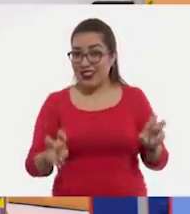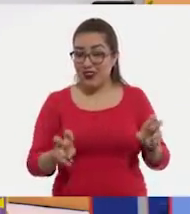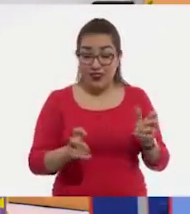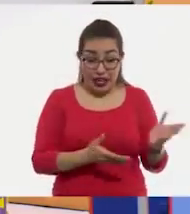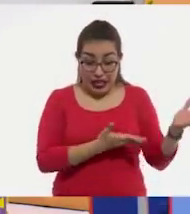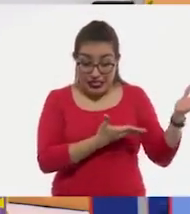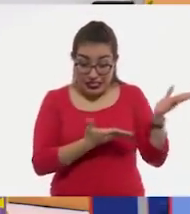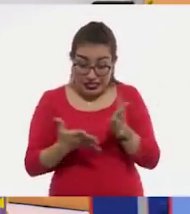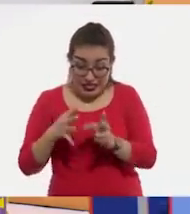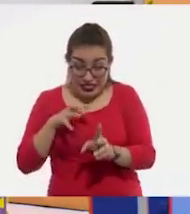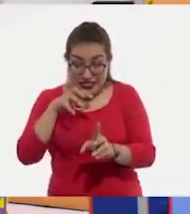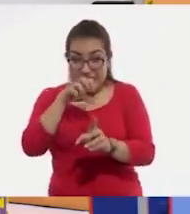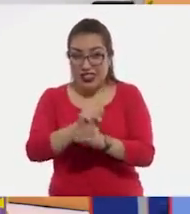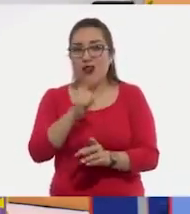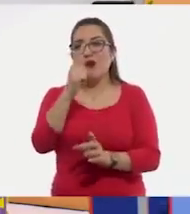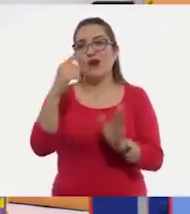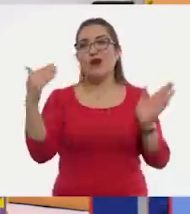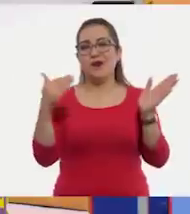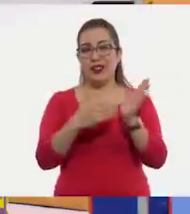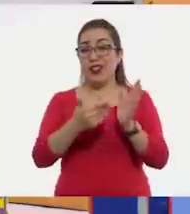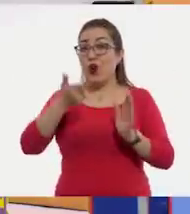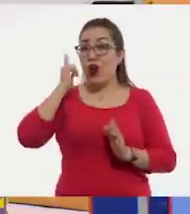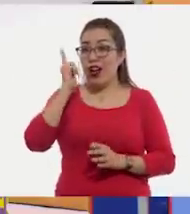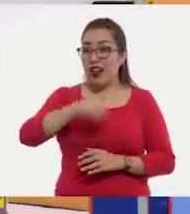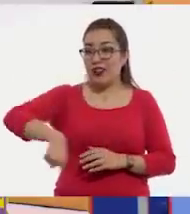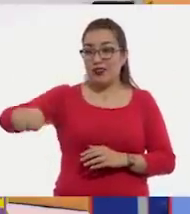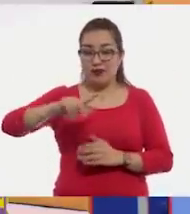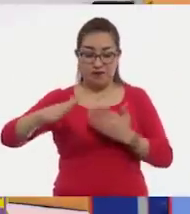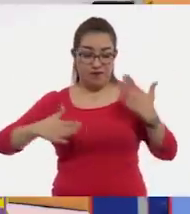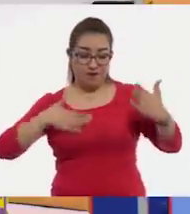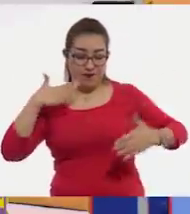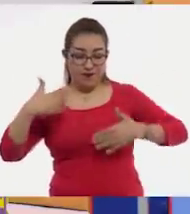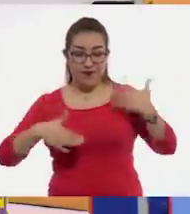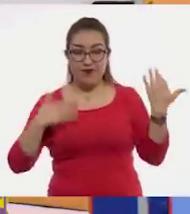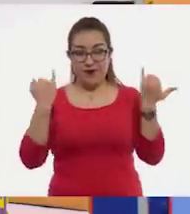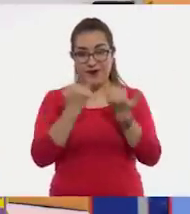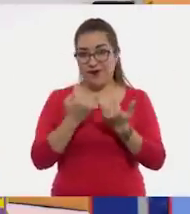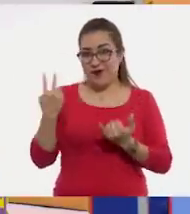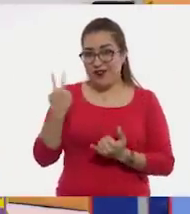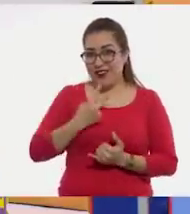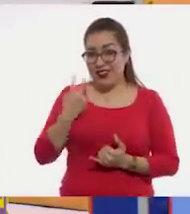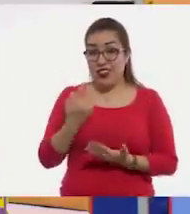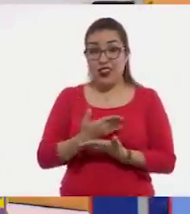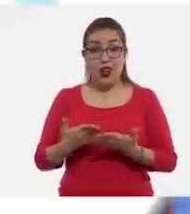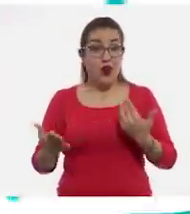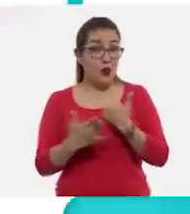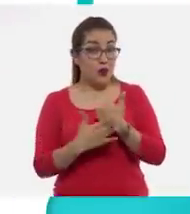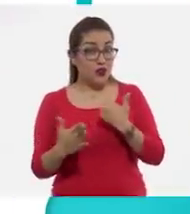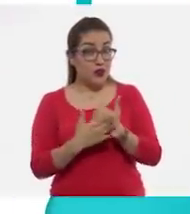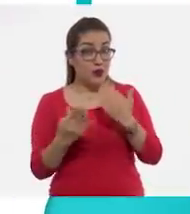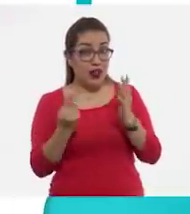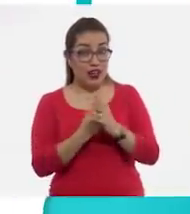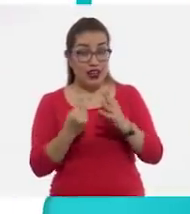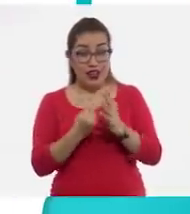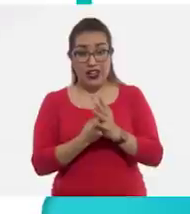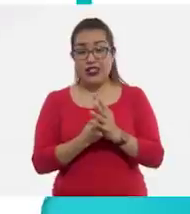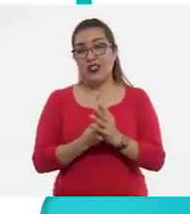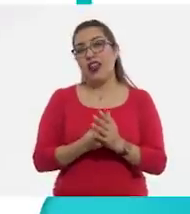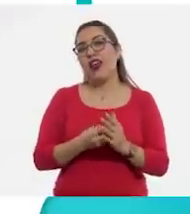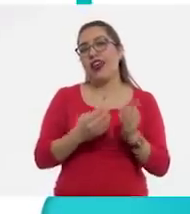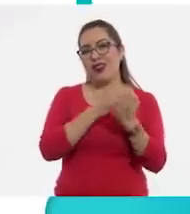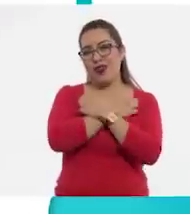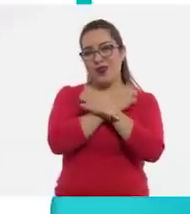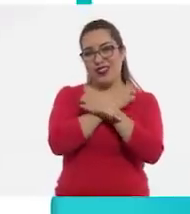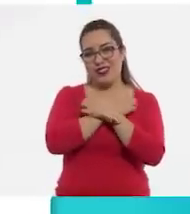a 1000! Espero que lo hayan disfrutado tanto como nosotros. Ahora continuamos con Formación Cívica